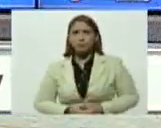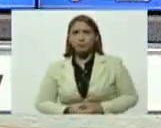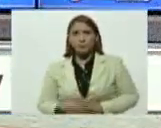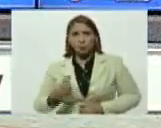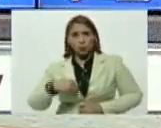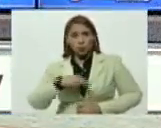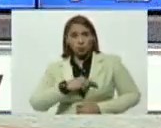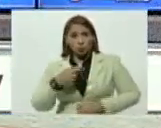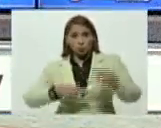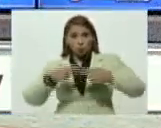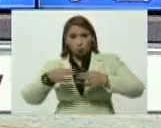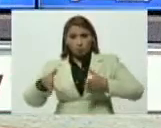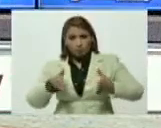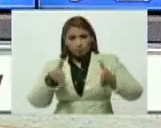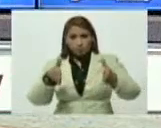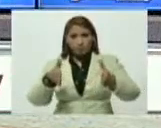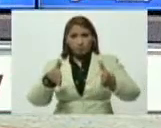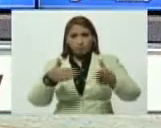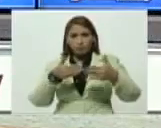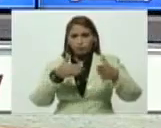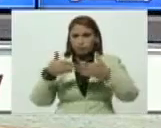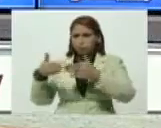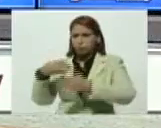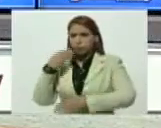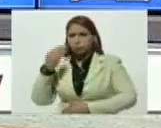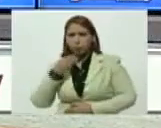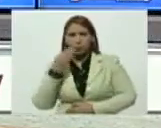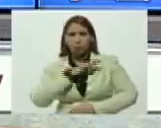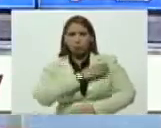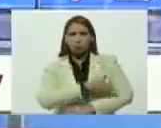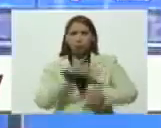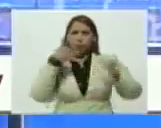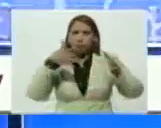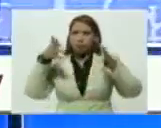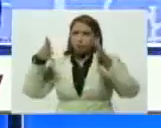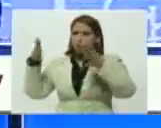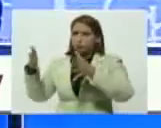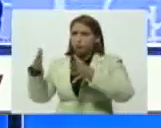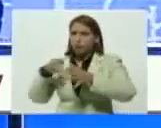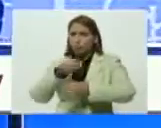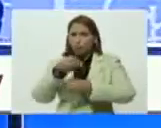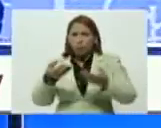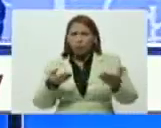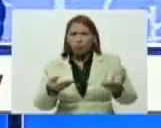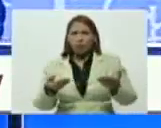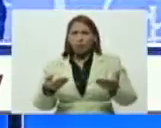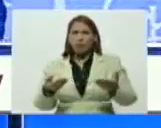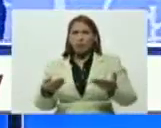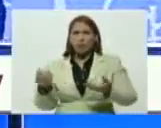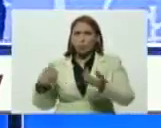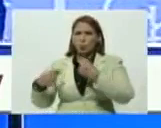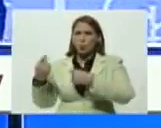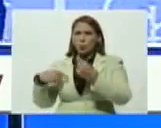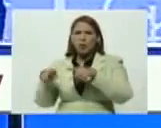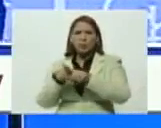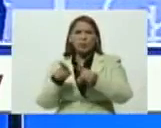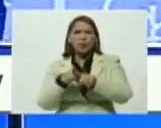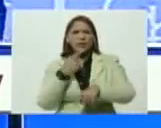nosotros construyéndole caminos a la juventud, empoderándola. Pues entonces me acusan igual que acusaban Diosdado al comandante Chávez.